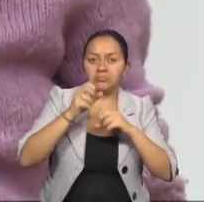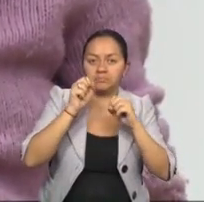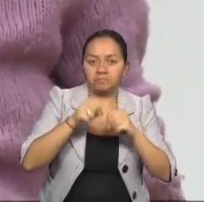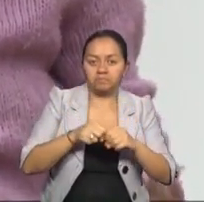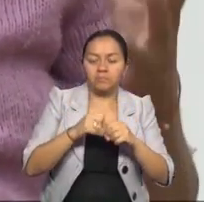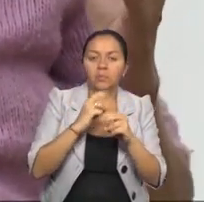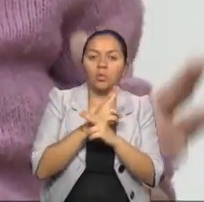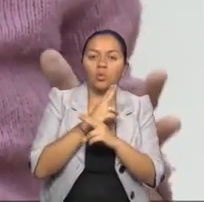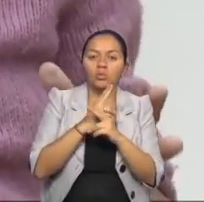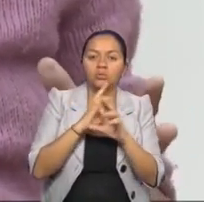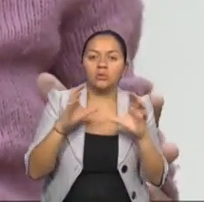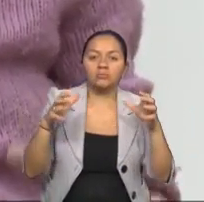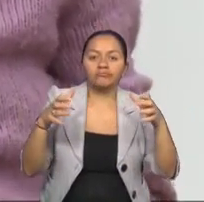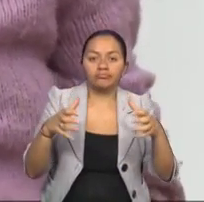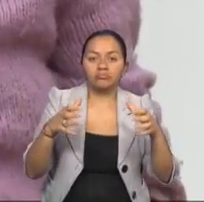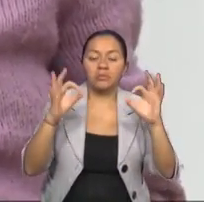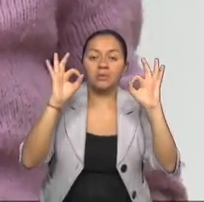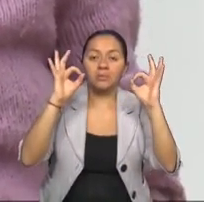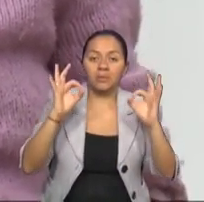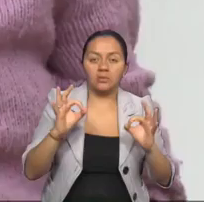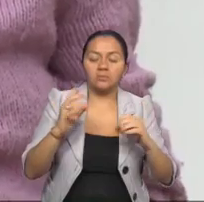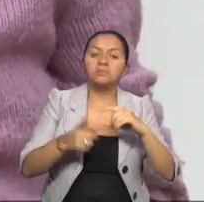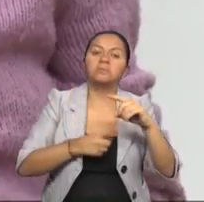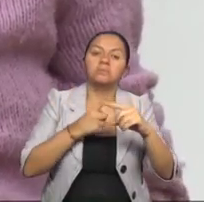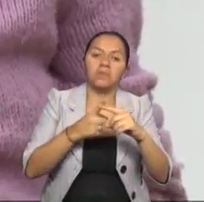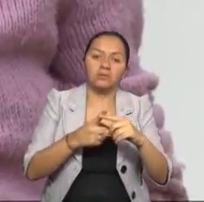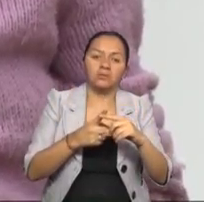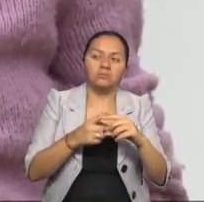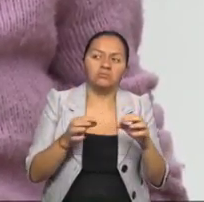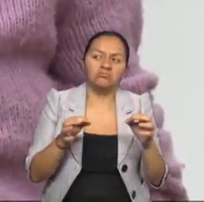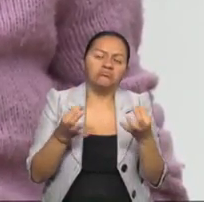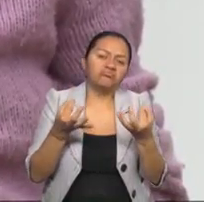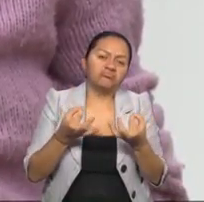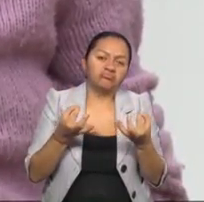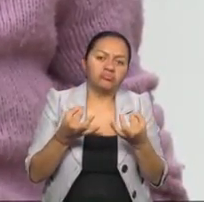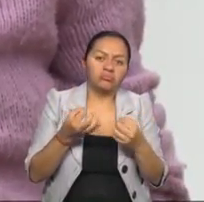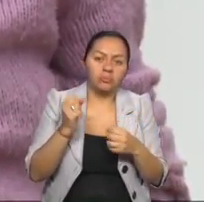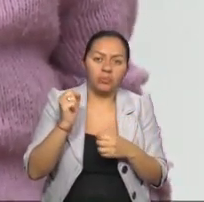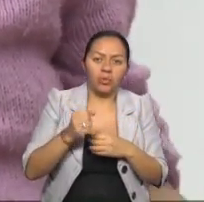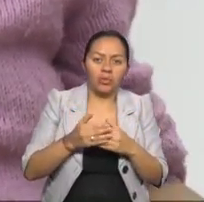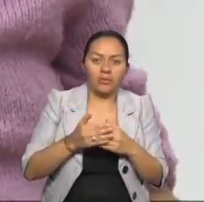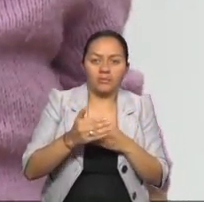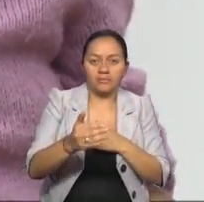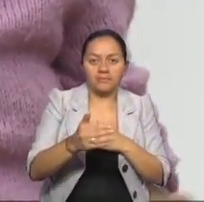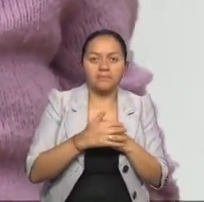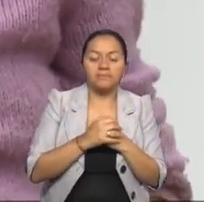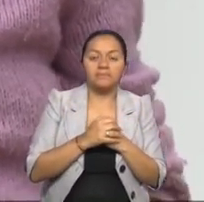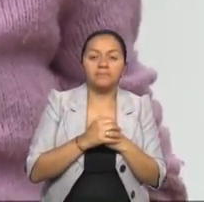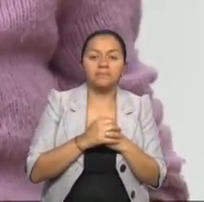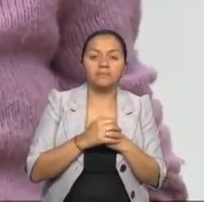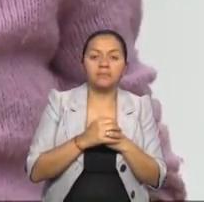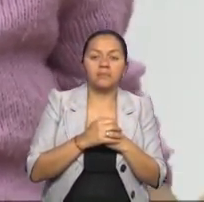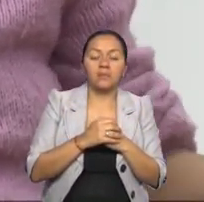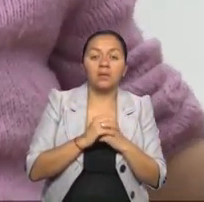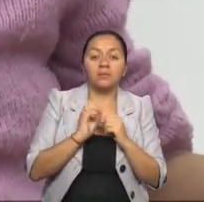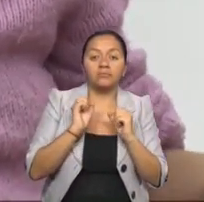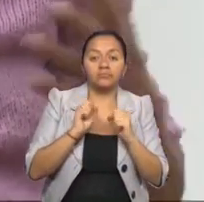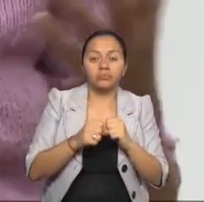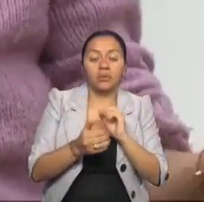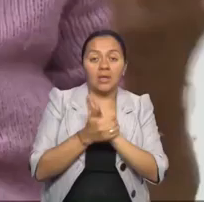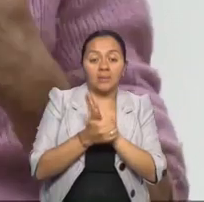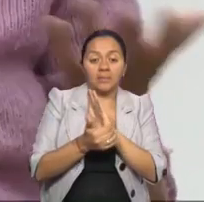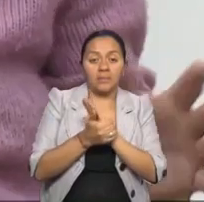puede utilizar los presupuestos de una manera mucho más poderosa y obviamente para la capacitación